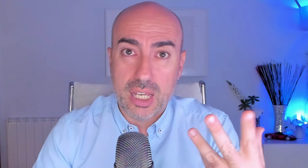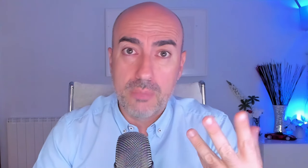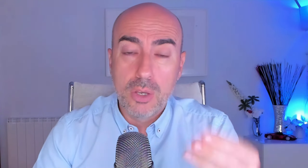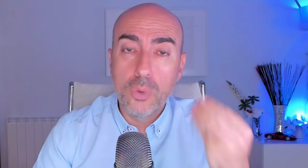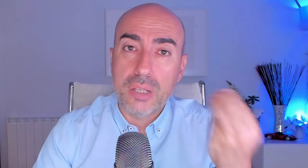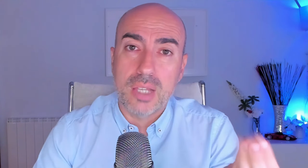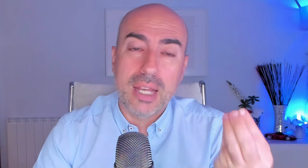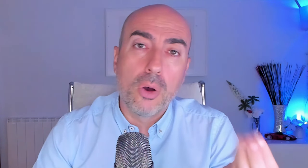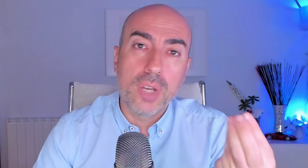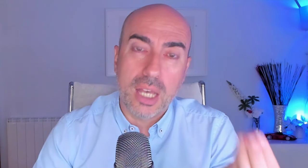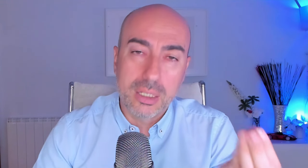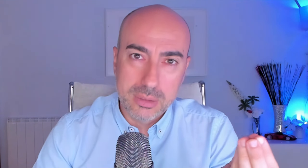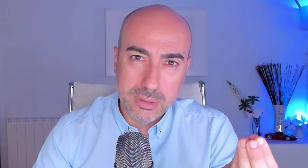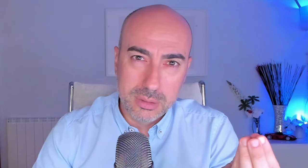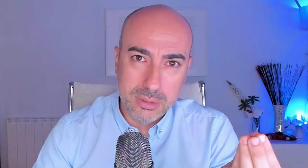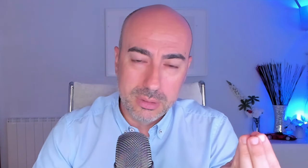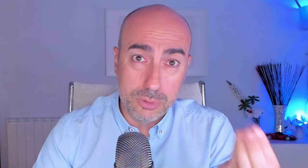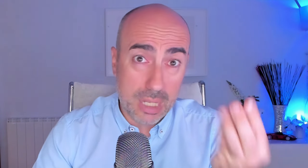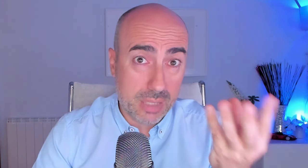tengas una idea,